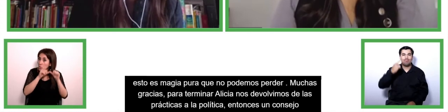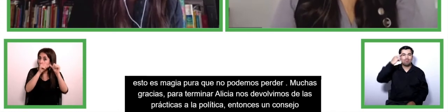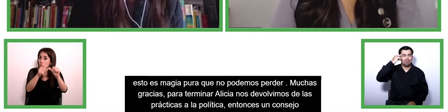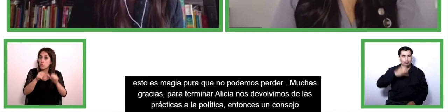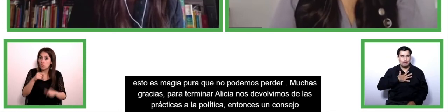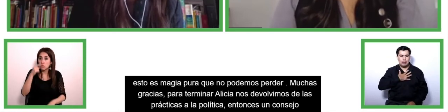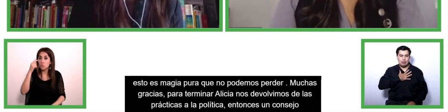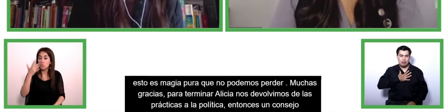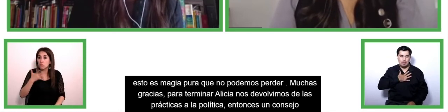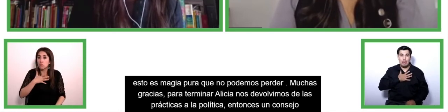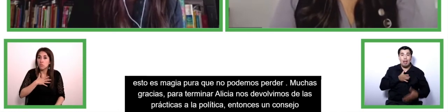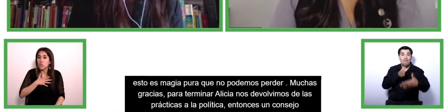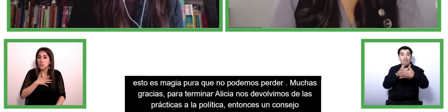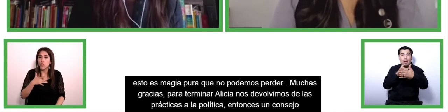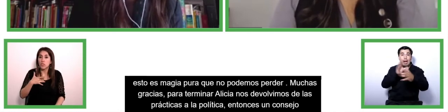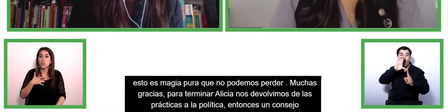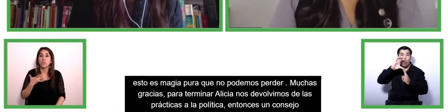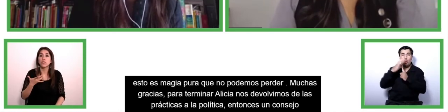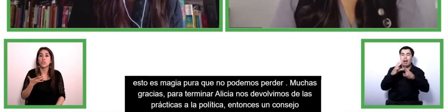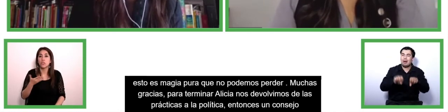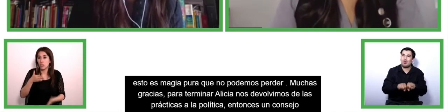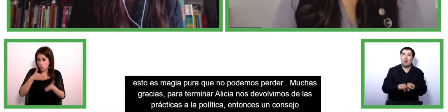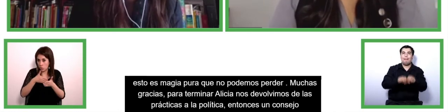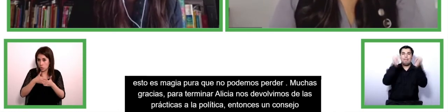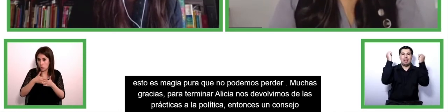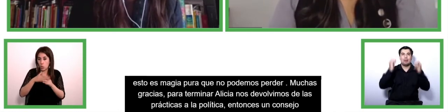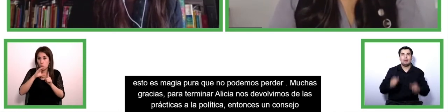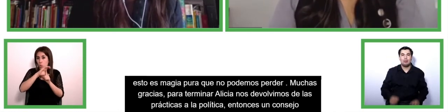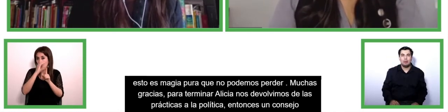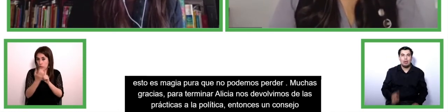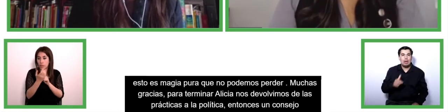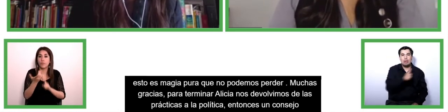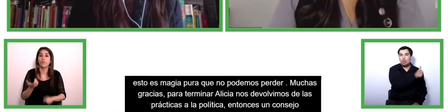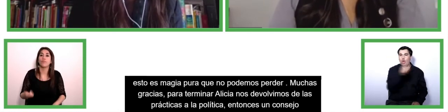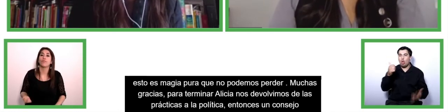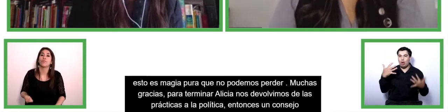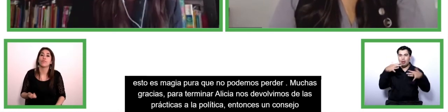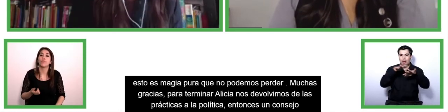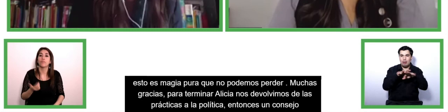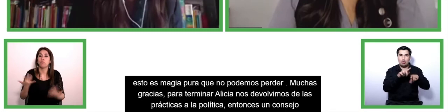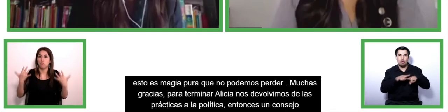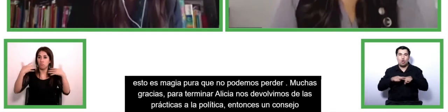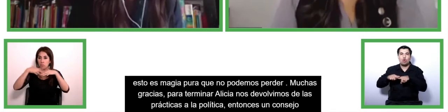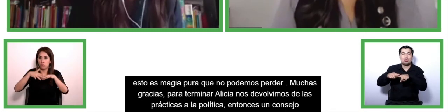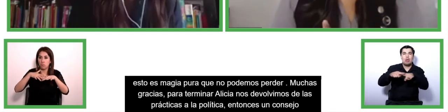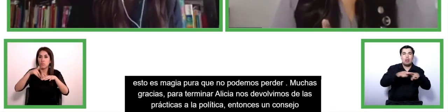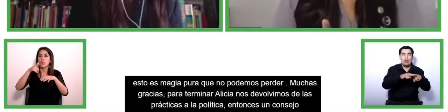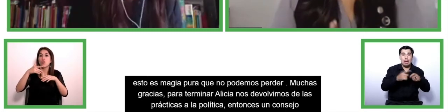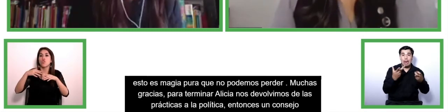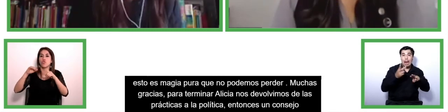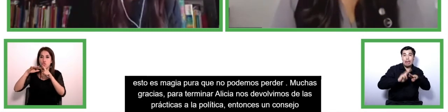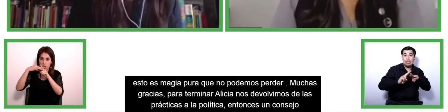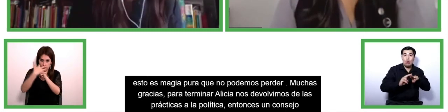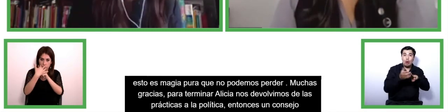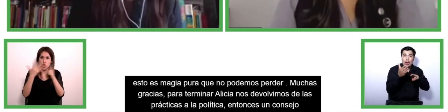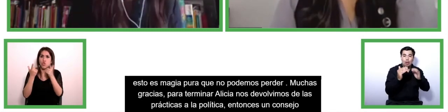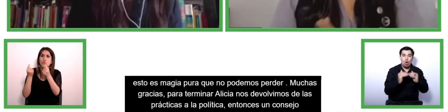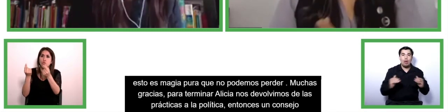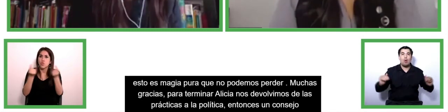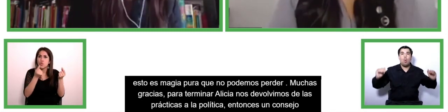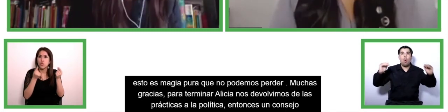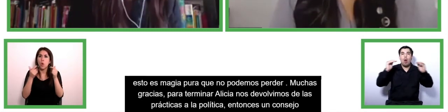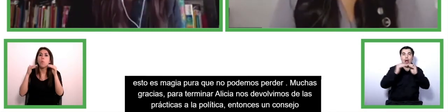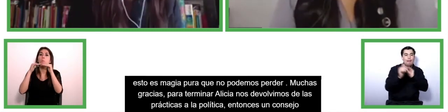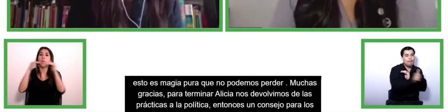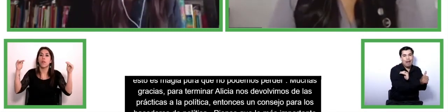continuar rompiendo esa barrera cultural, continuar integrándonos a nivel de sociedad y haciendo que esto sea igualitario, equitativo